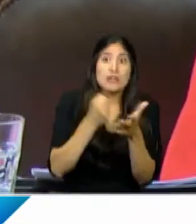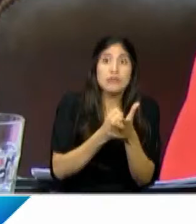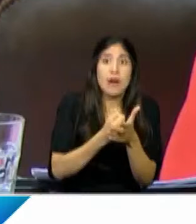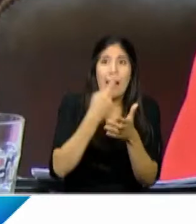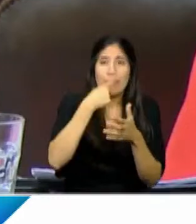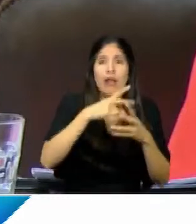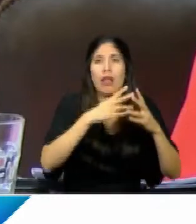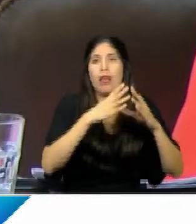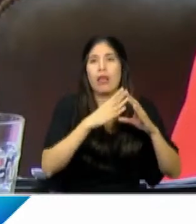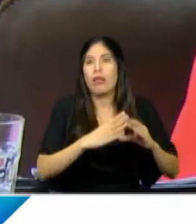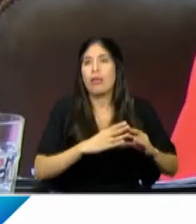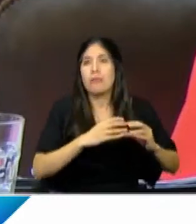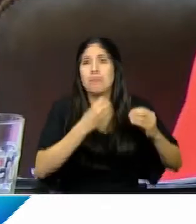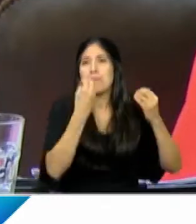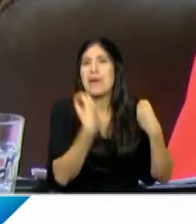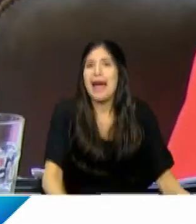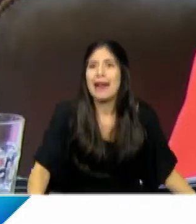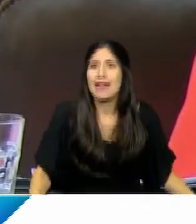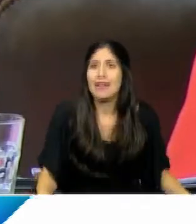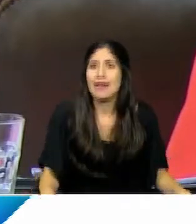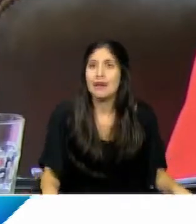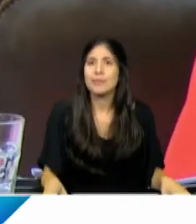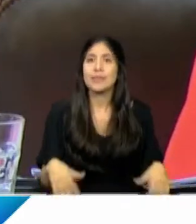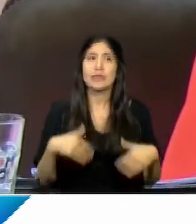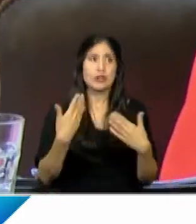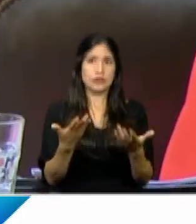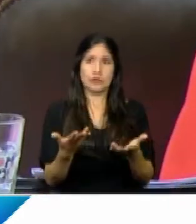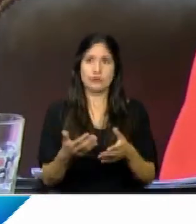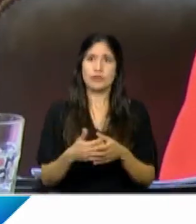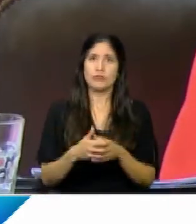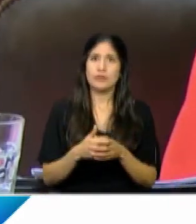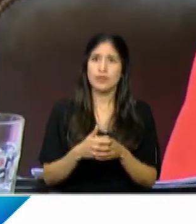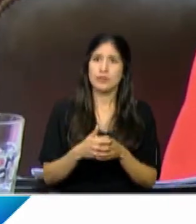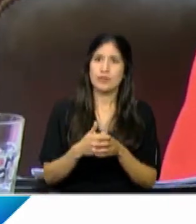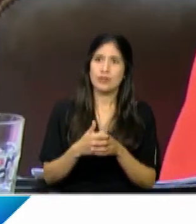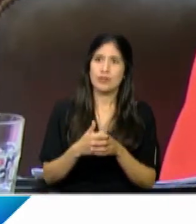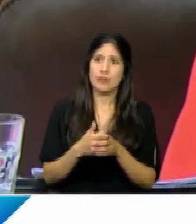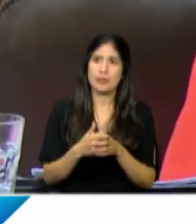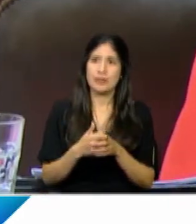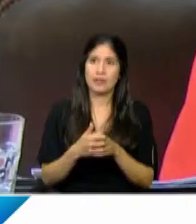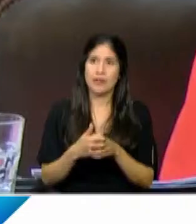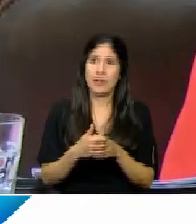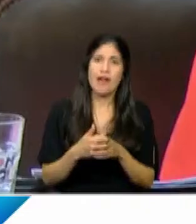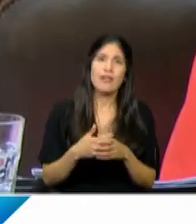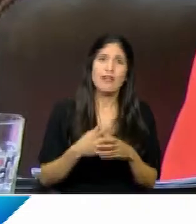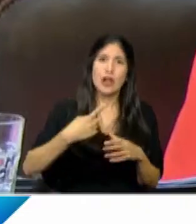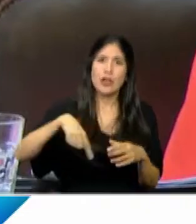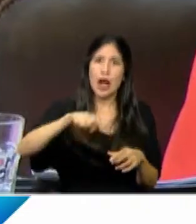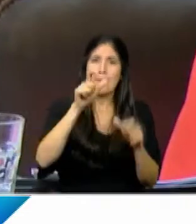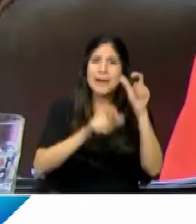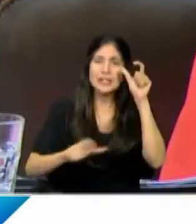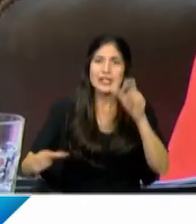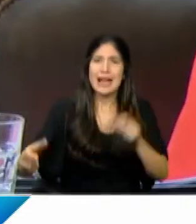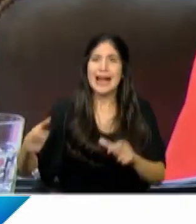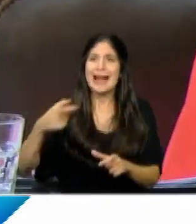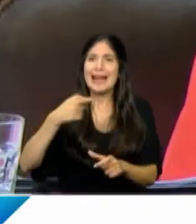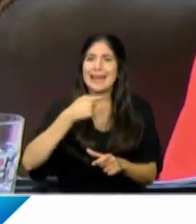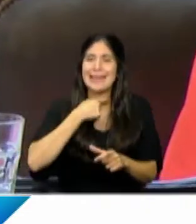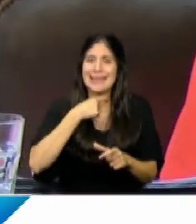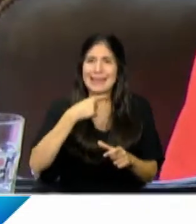canilla de la que beben algunos y se hacen millonarios y deja con sed de justicia a todos los argentinos.